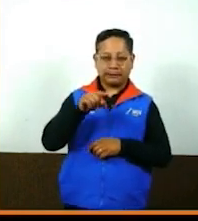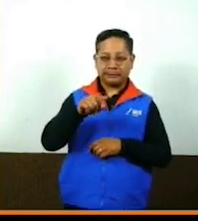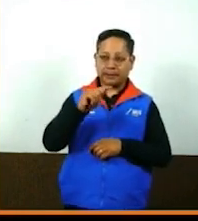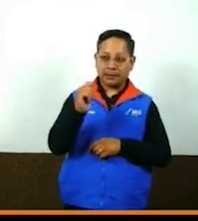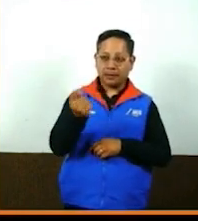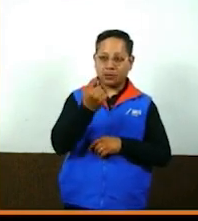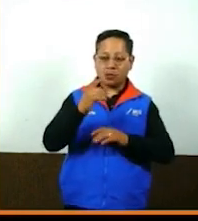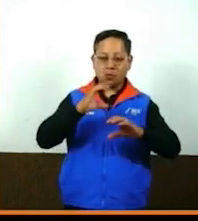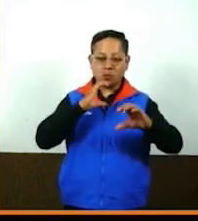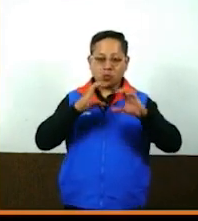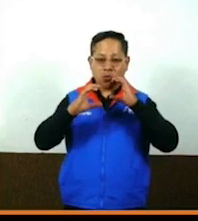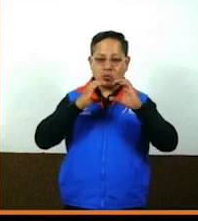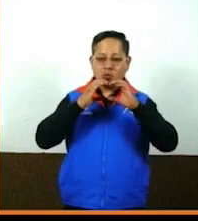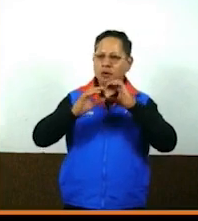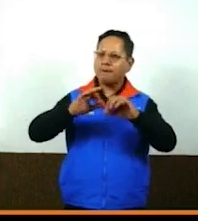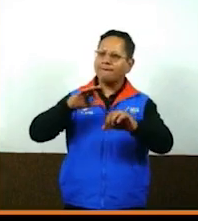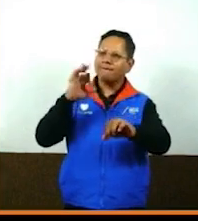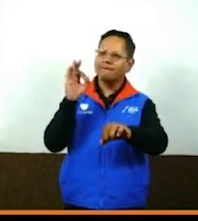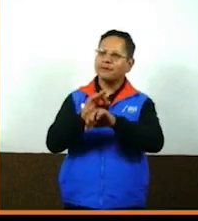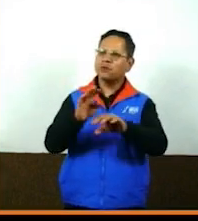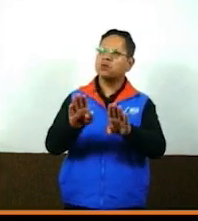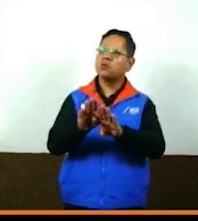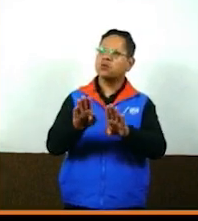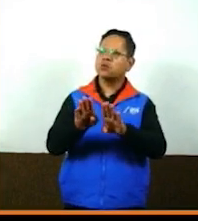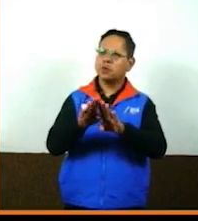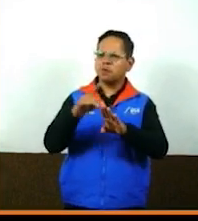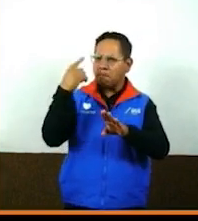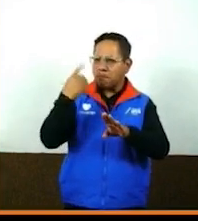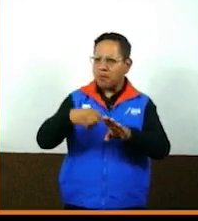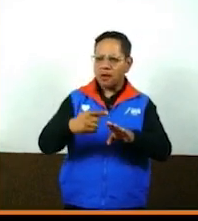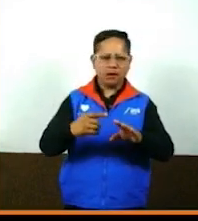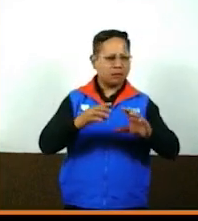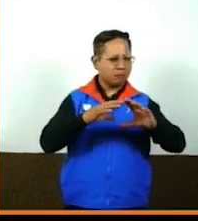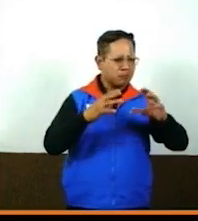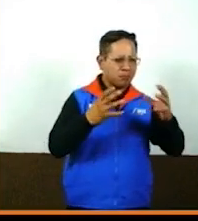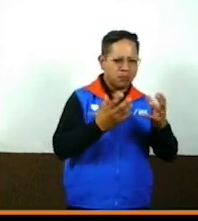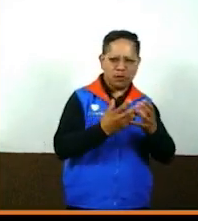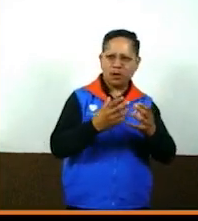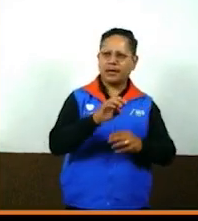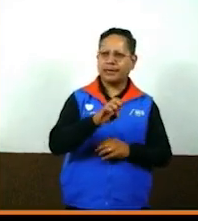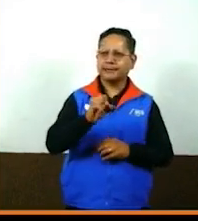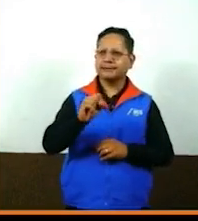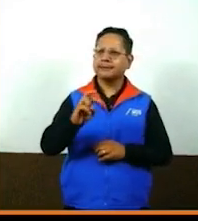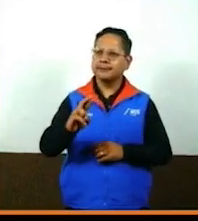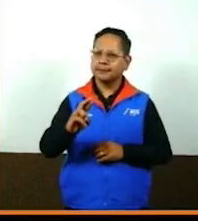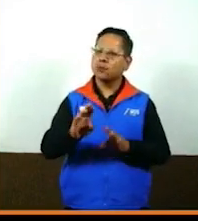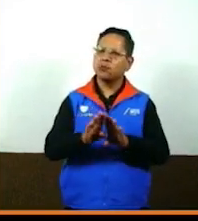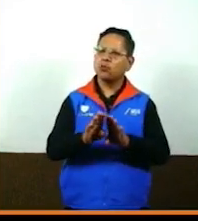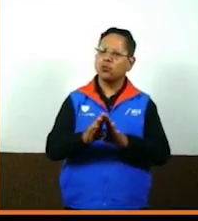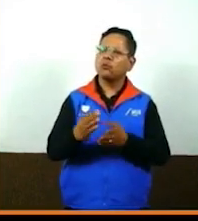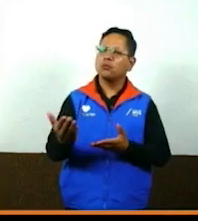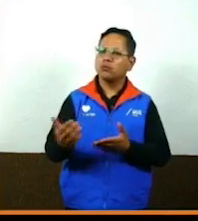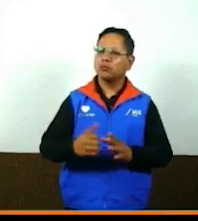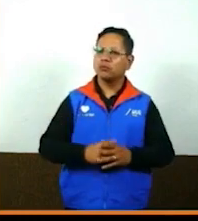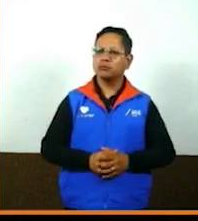manera efectiva su desempeño en términos de sostenibilidad y responsabilidad social empresarial. Por favor,